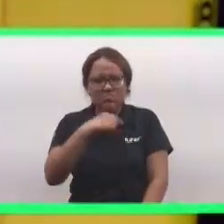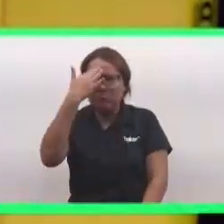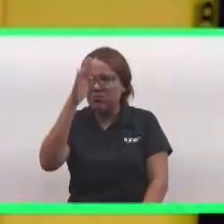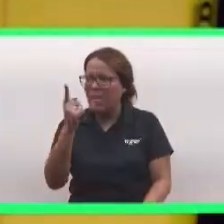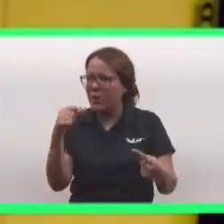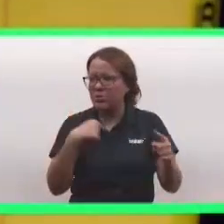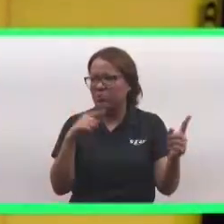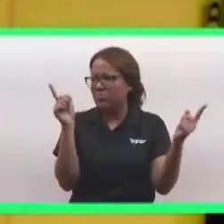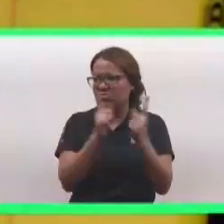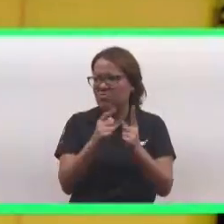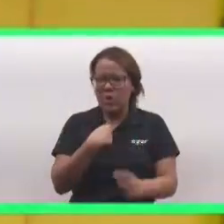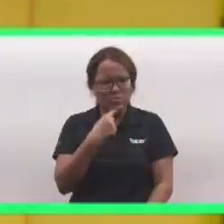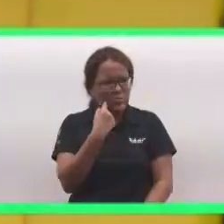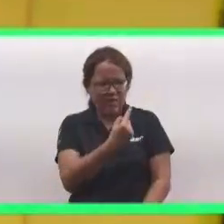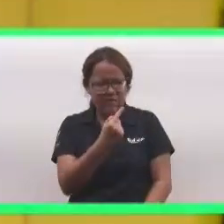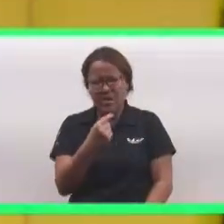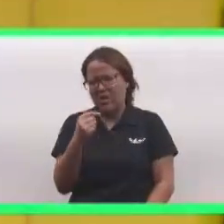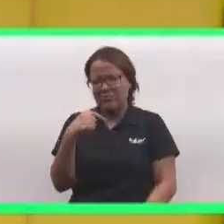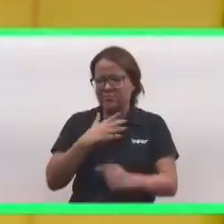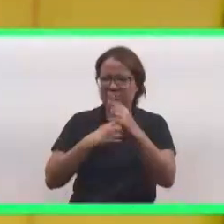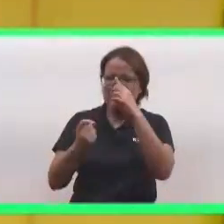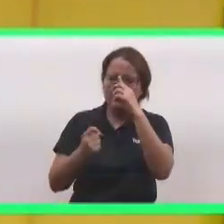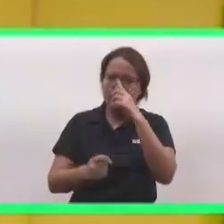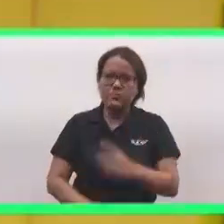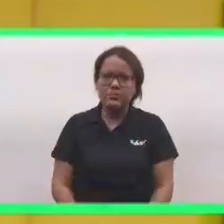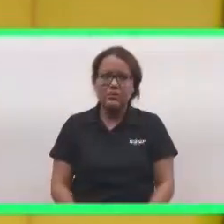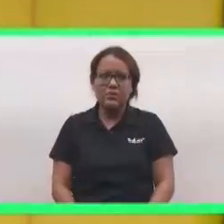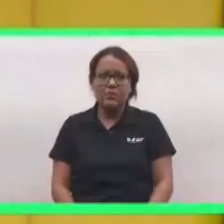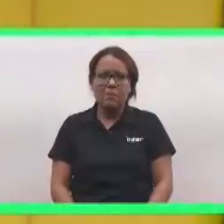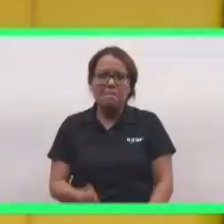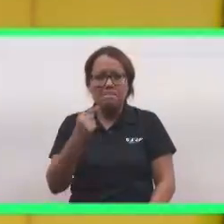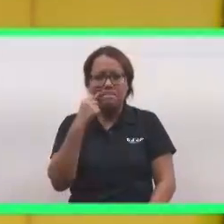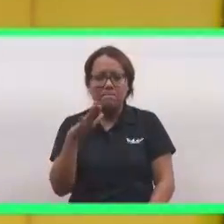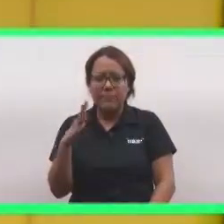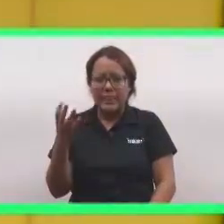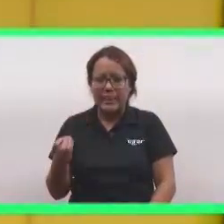mal. A mí me escriben hate todos los días.